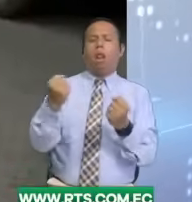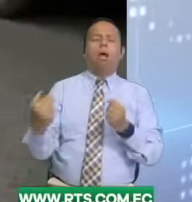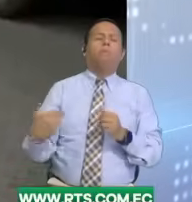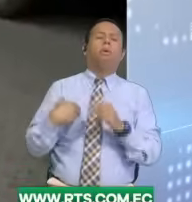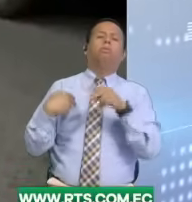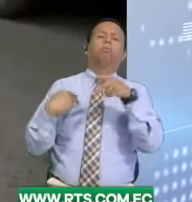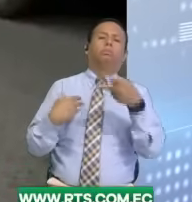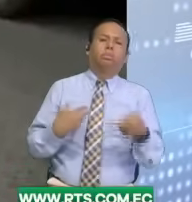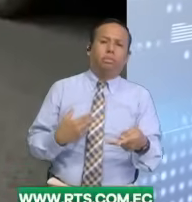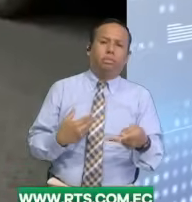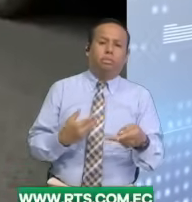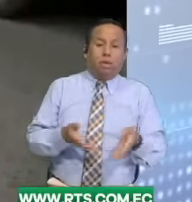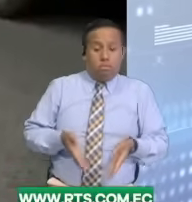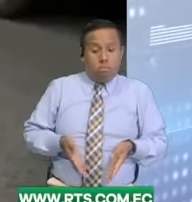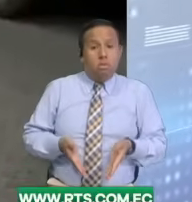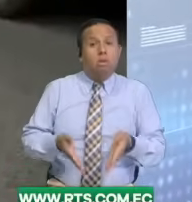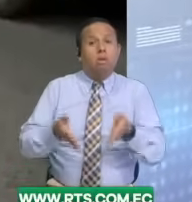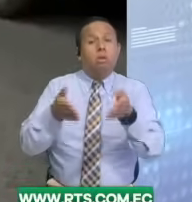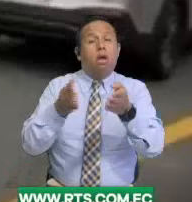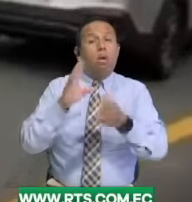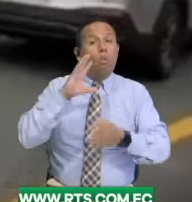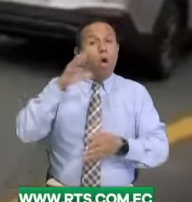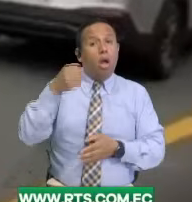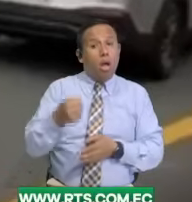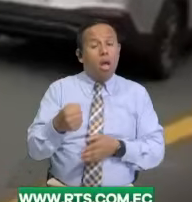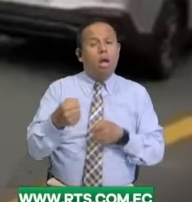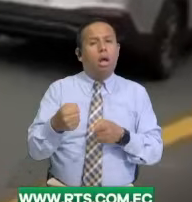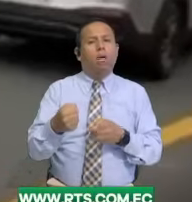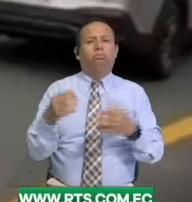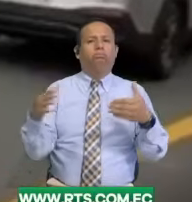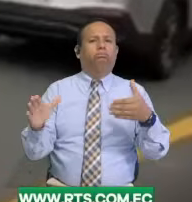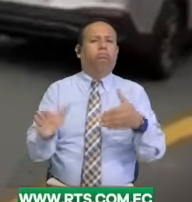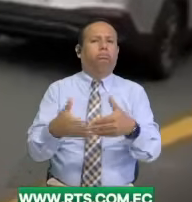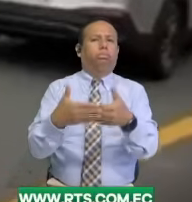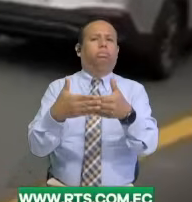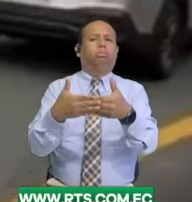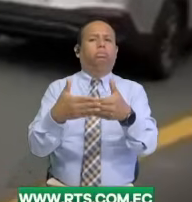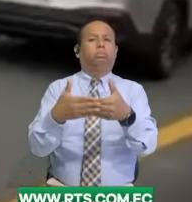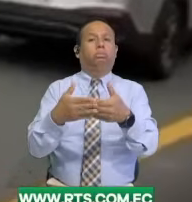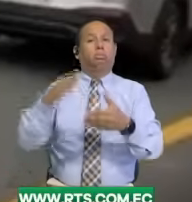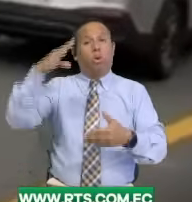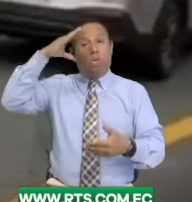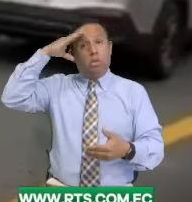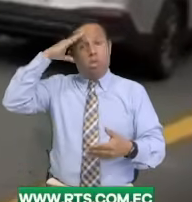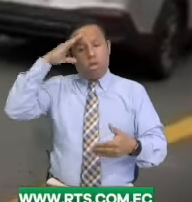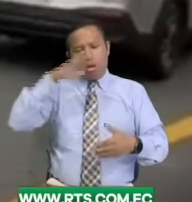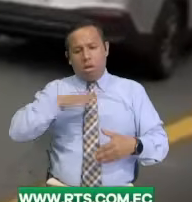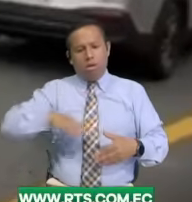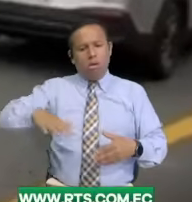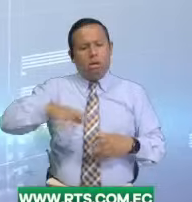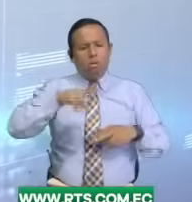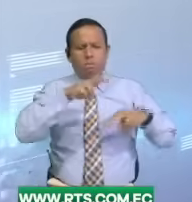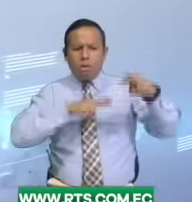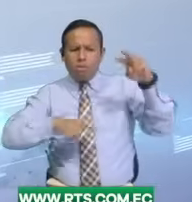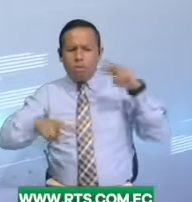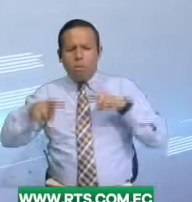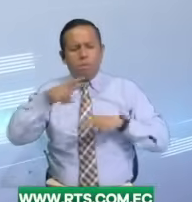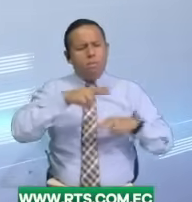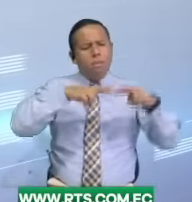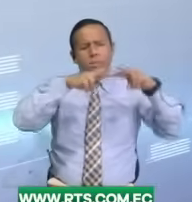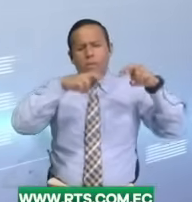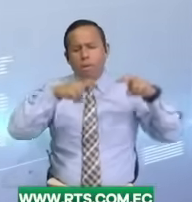La vía Cuenca-Molleturo se cerró mientras las fuerzas de seguridad recopilaban los indicios necesarios en la parte